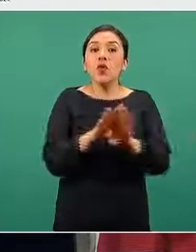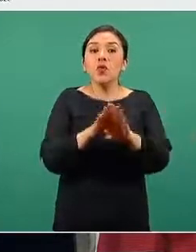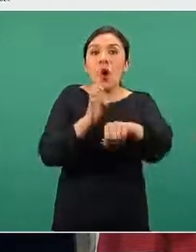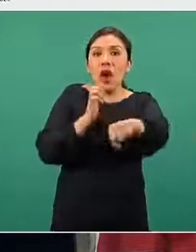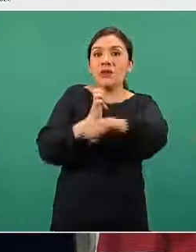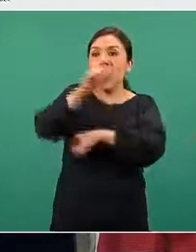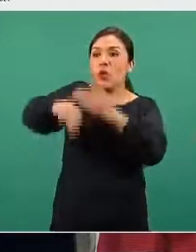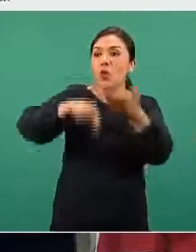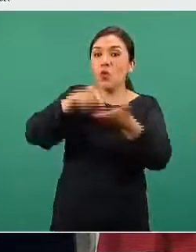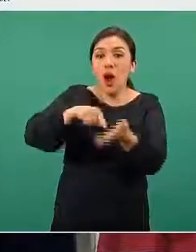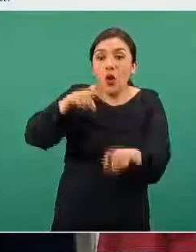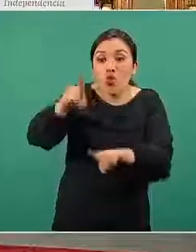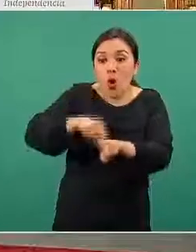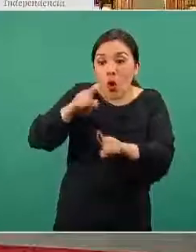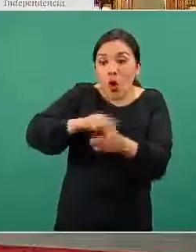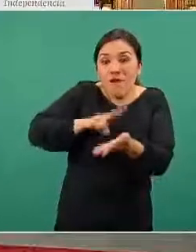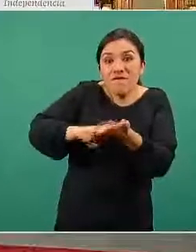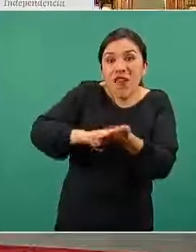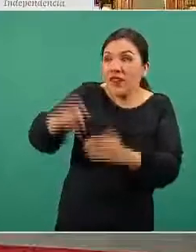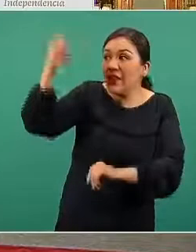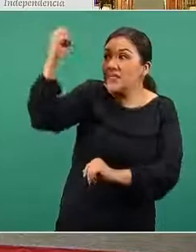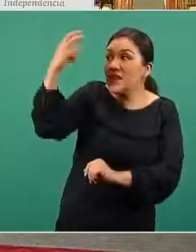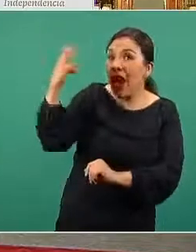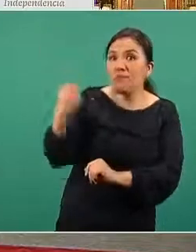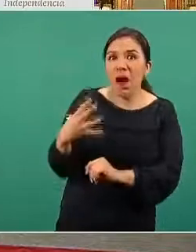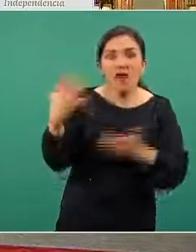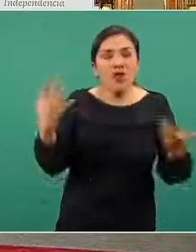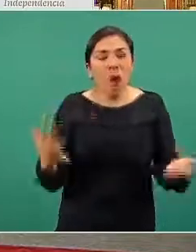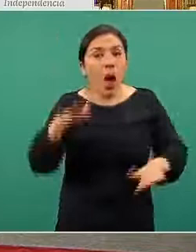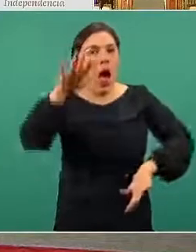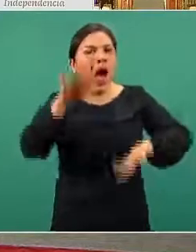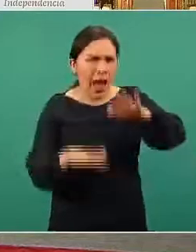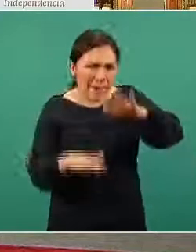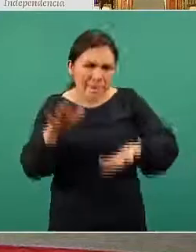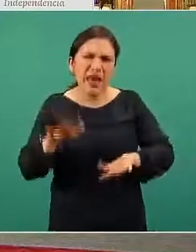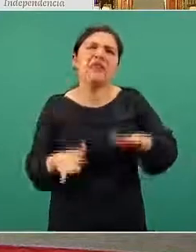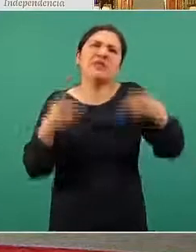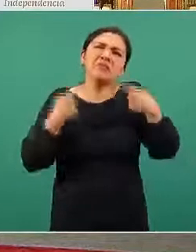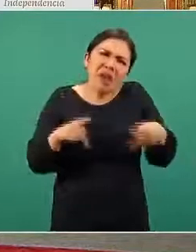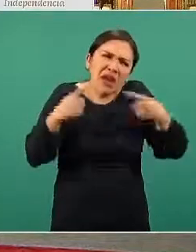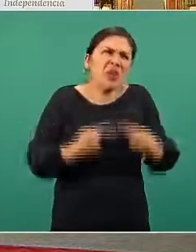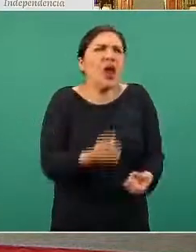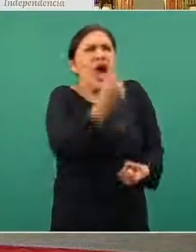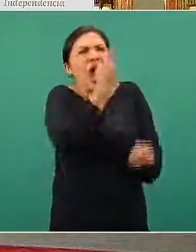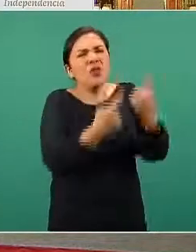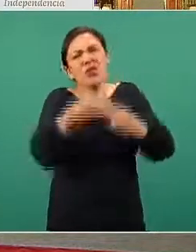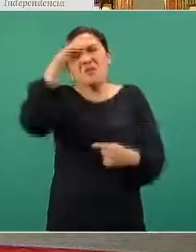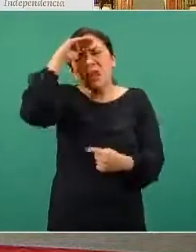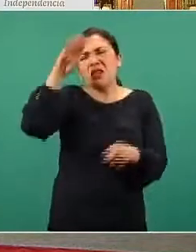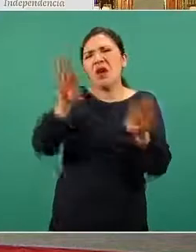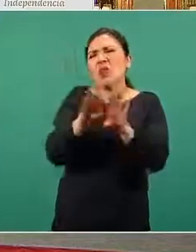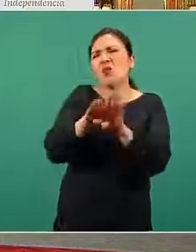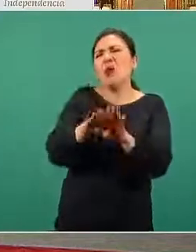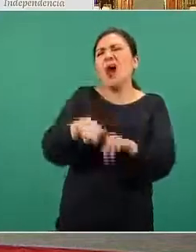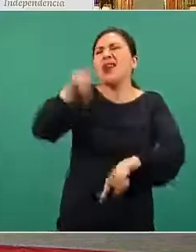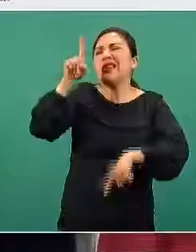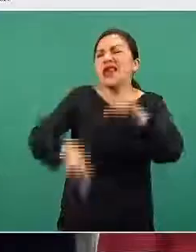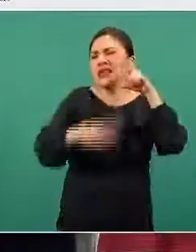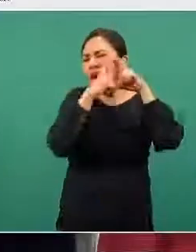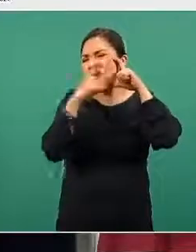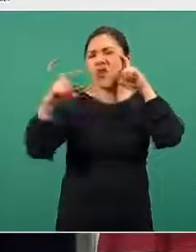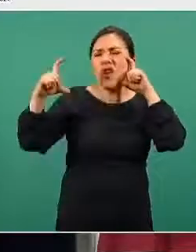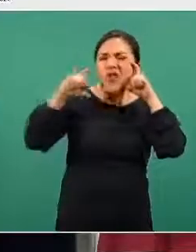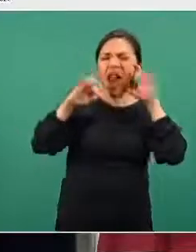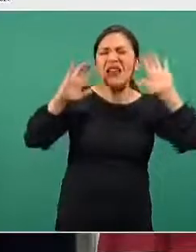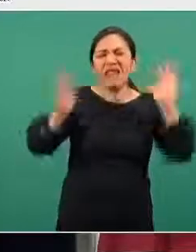estado en verde, que en ocasiones para algunas gentes equivale a tirar el cubreboca, a pasarse